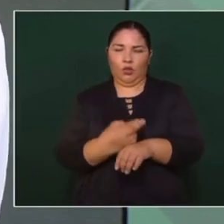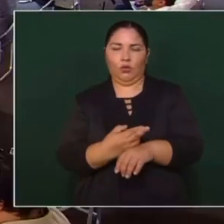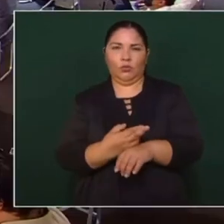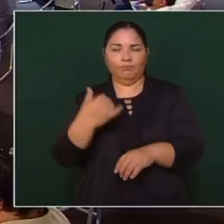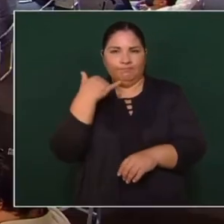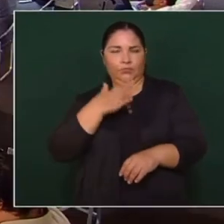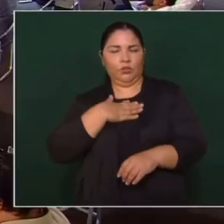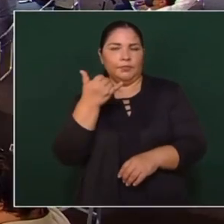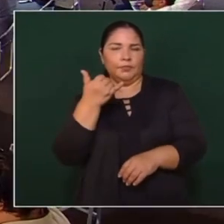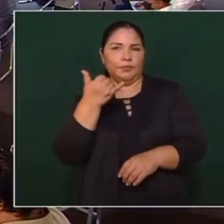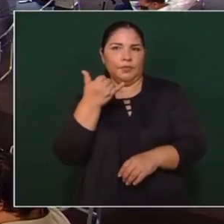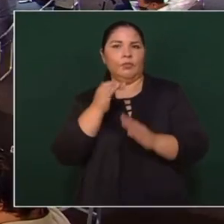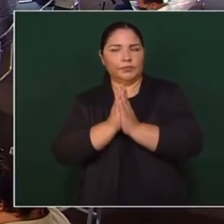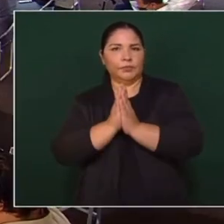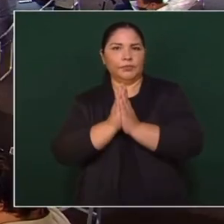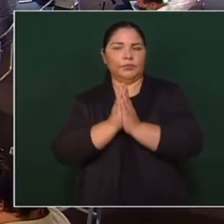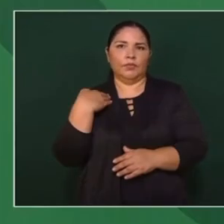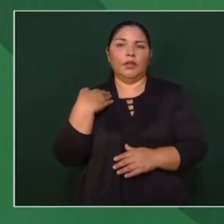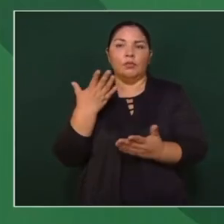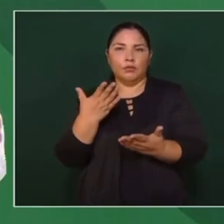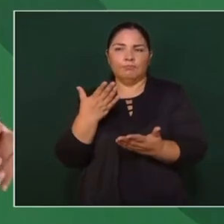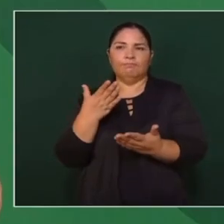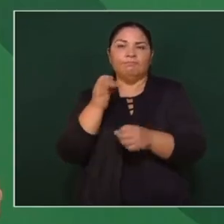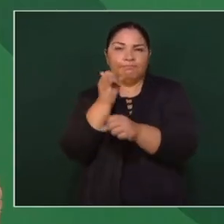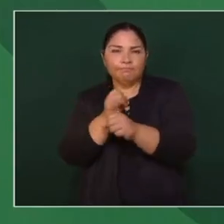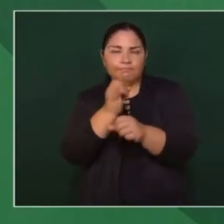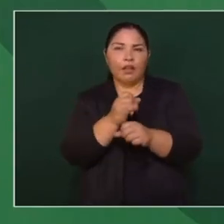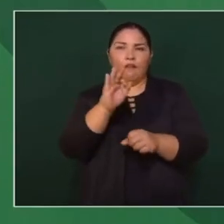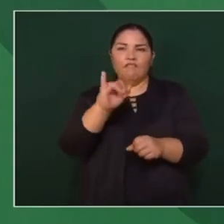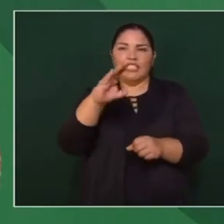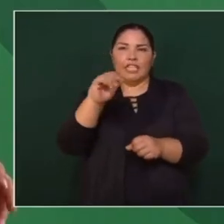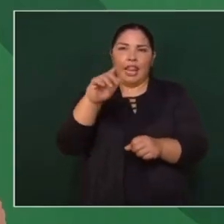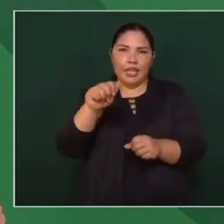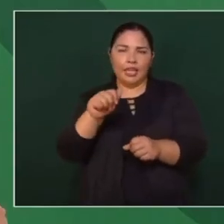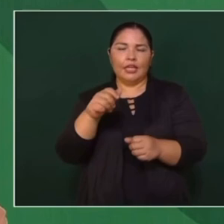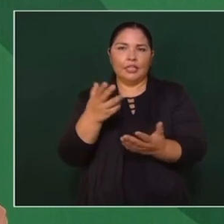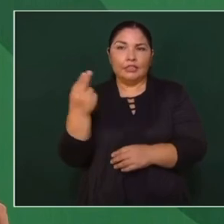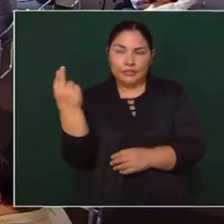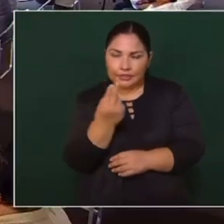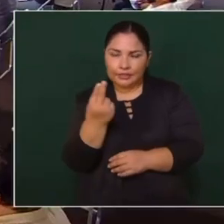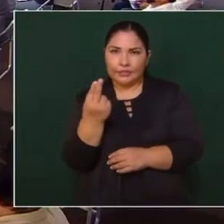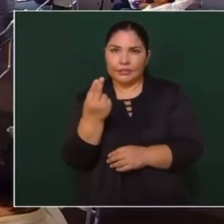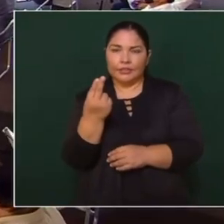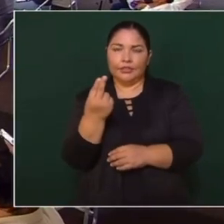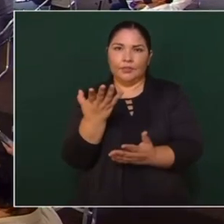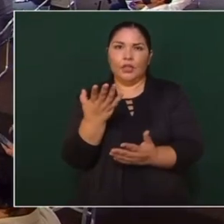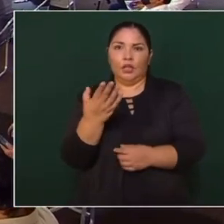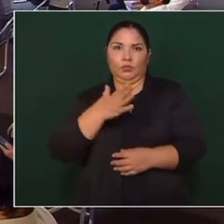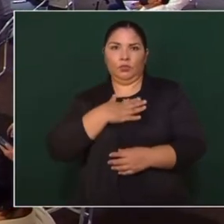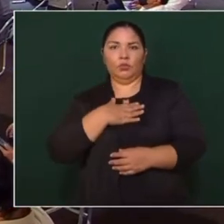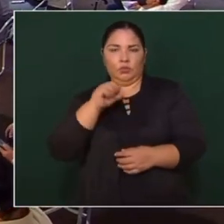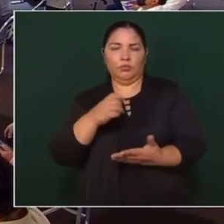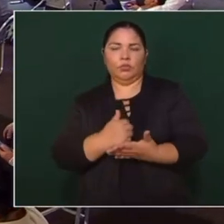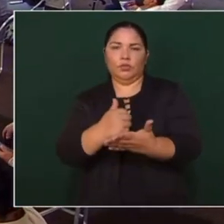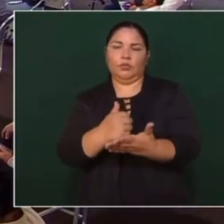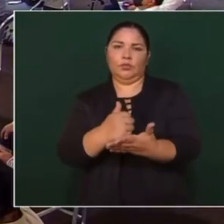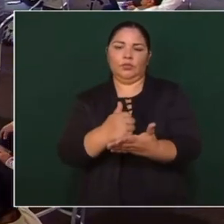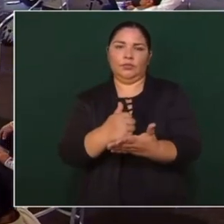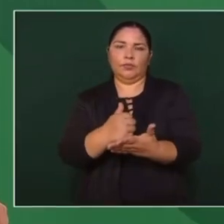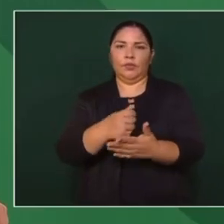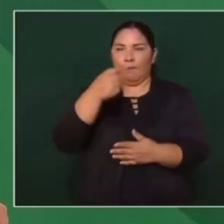está cobrado y le pedí que viniera la fiscalía y que si era necesario nosotros ayudamos